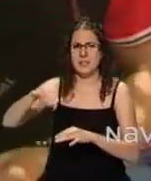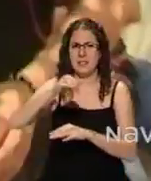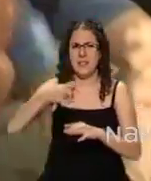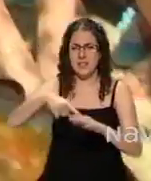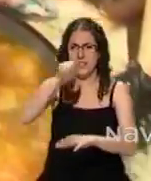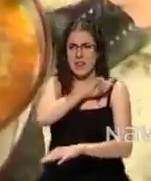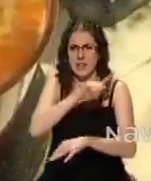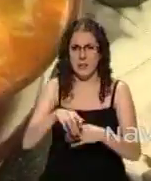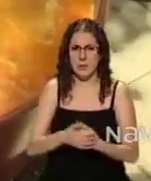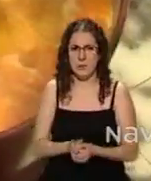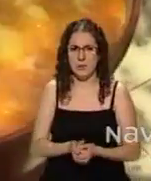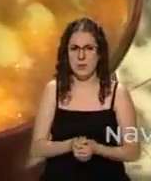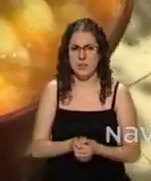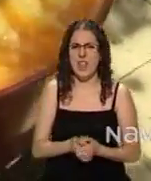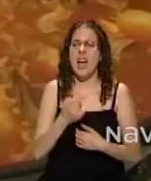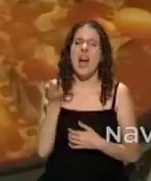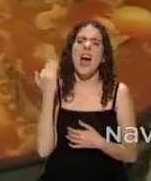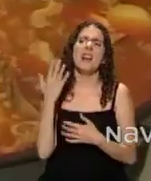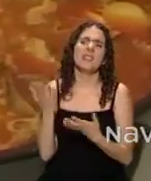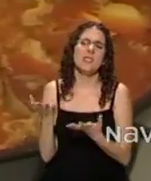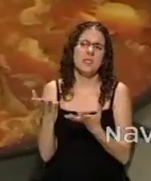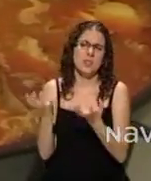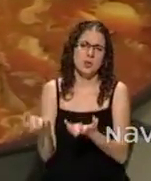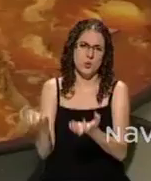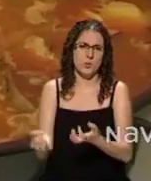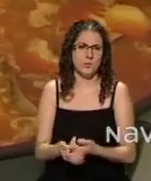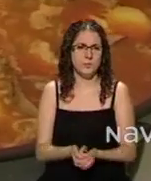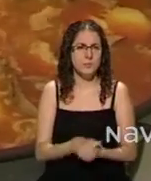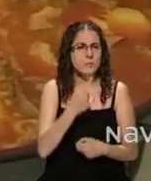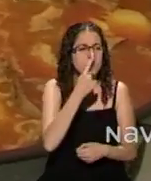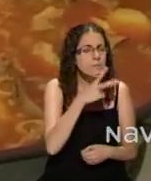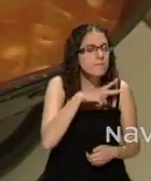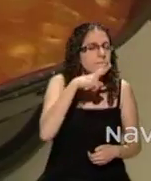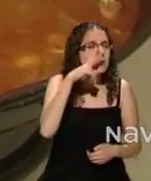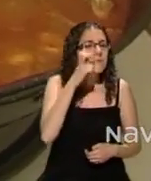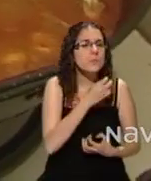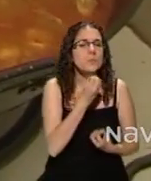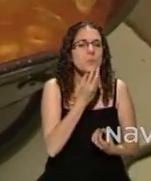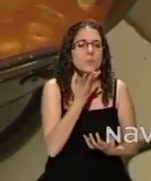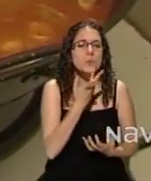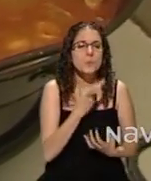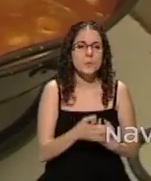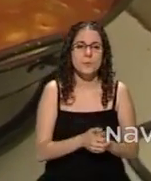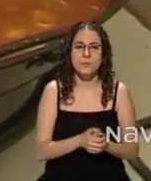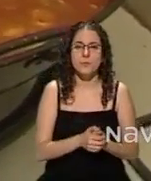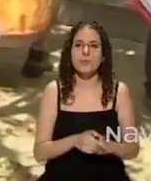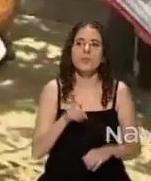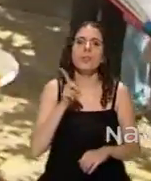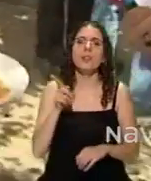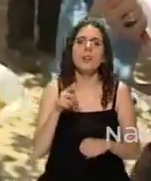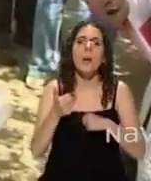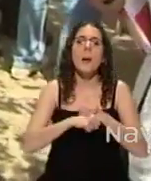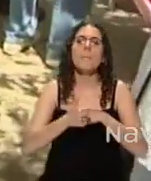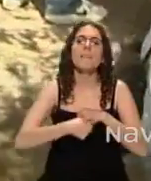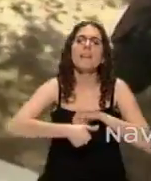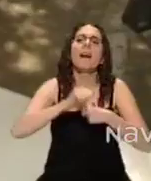No. Le hace falta un poco más porque estaba muy soso. ¿Cómo huele, eh? A ver, mira. ¿Quién ha pelado las patatas aquí? Hombre, las mujeres. Las patatas